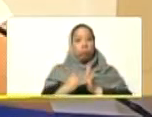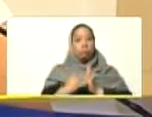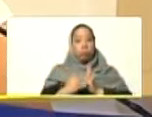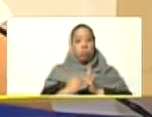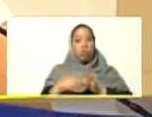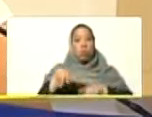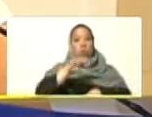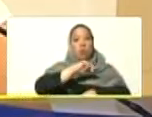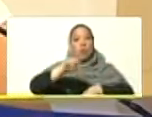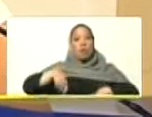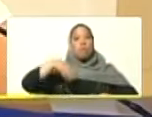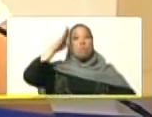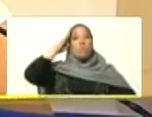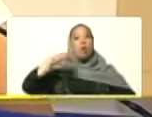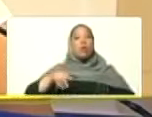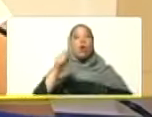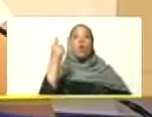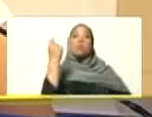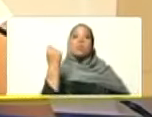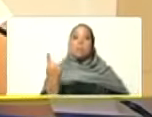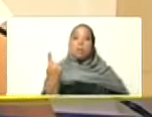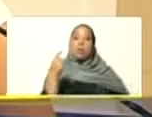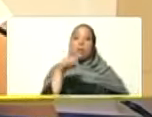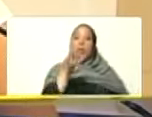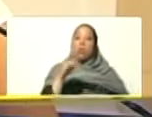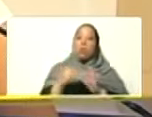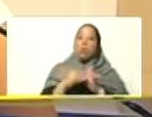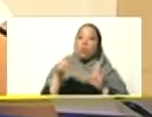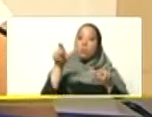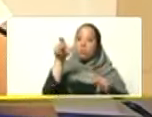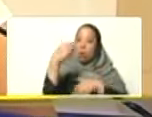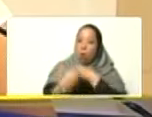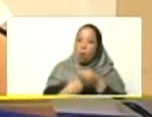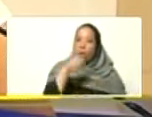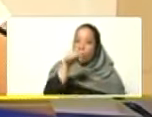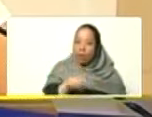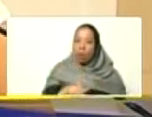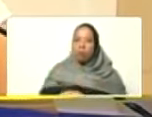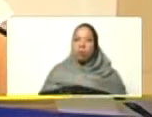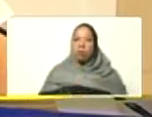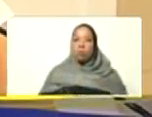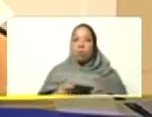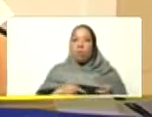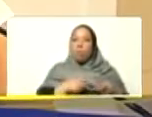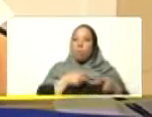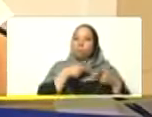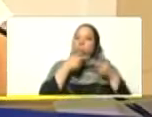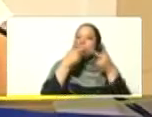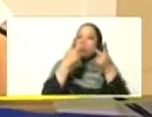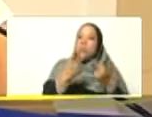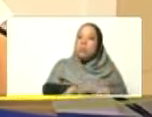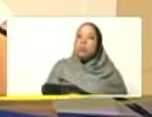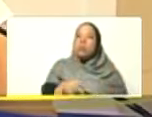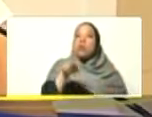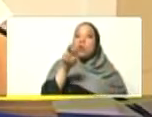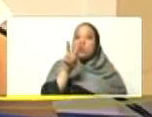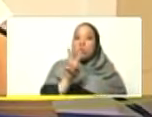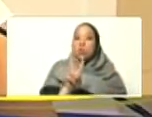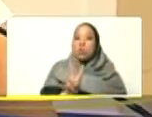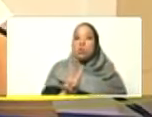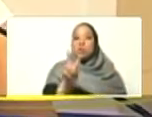Fuerza Armada Nacional Bolivariana. Estamos hablando de un voluntariado de